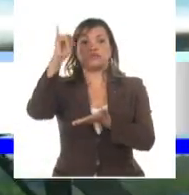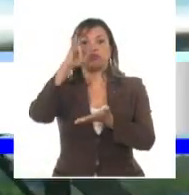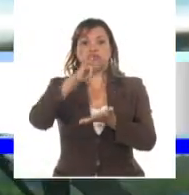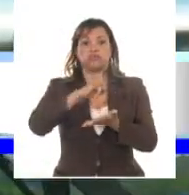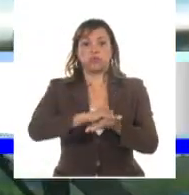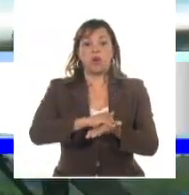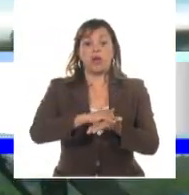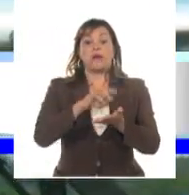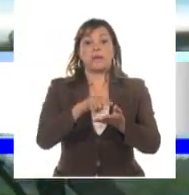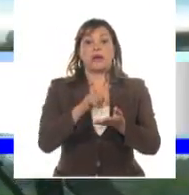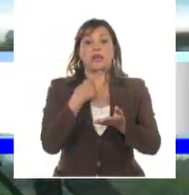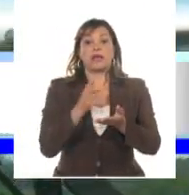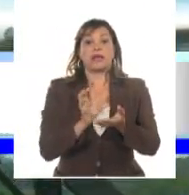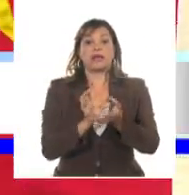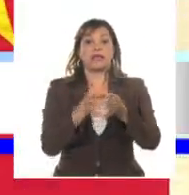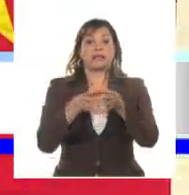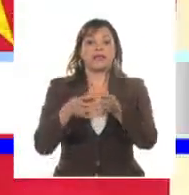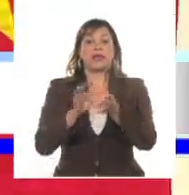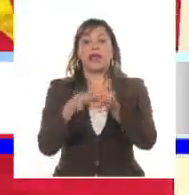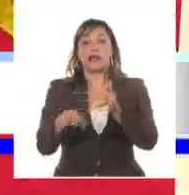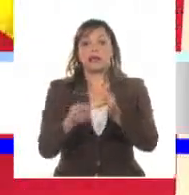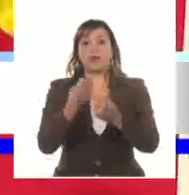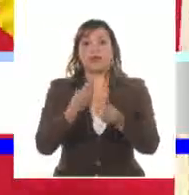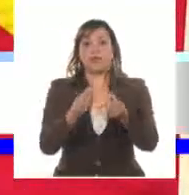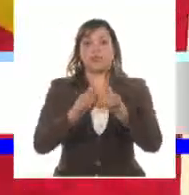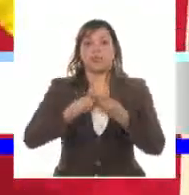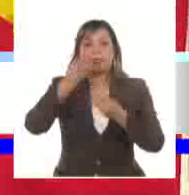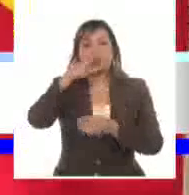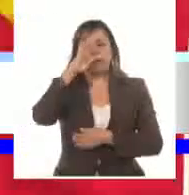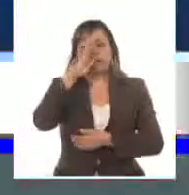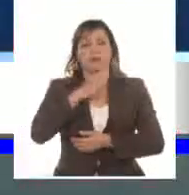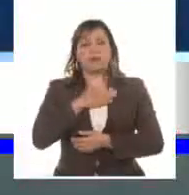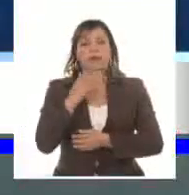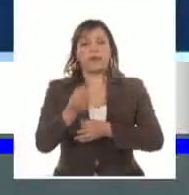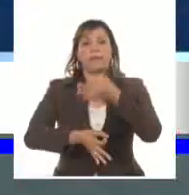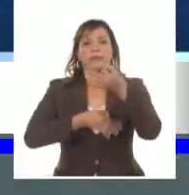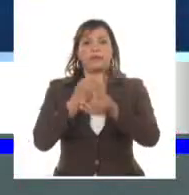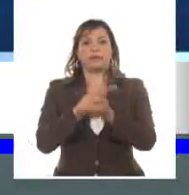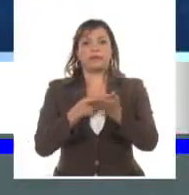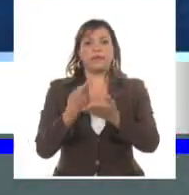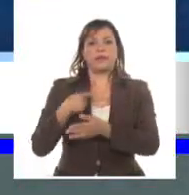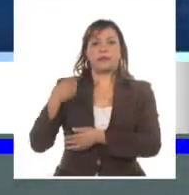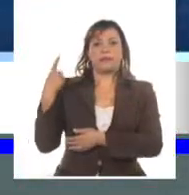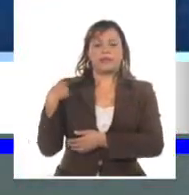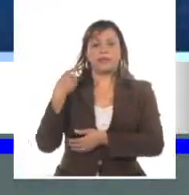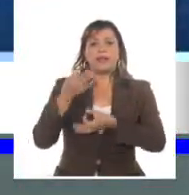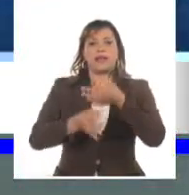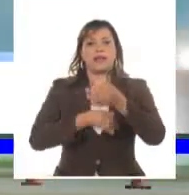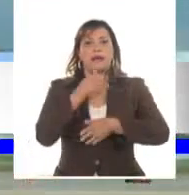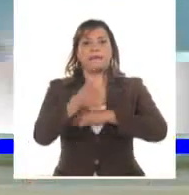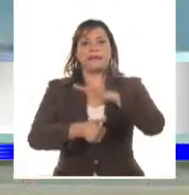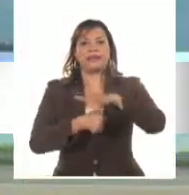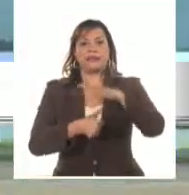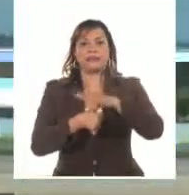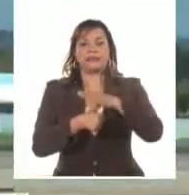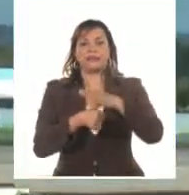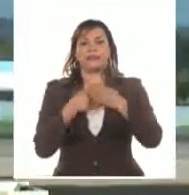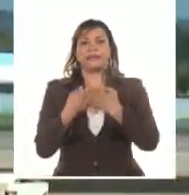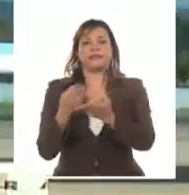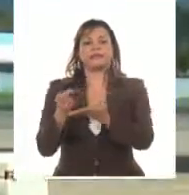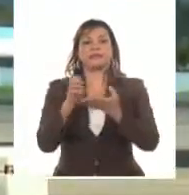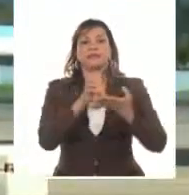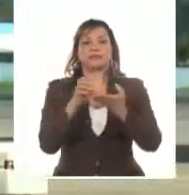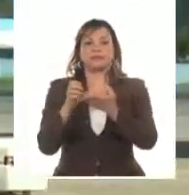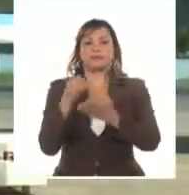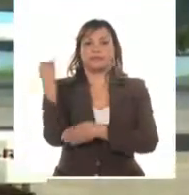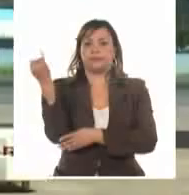para transportar el cereal a la mayor de las Antillas, como confirmó la pasada semana Liu Shanhui, presidente de la Agencia de Cooperación Internacional para